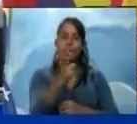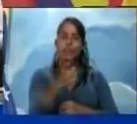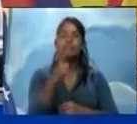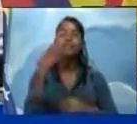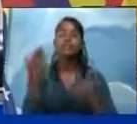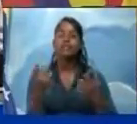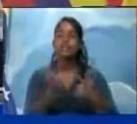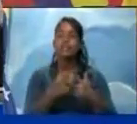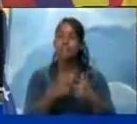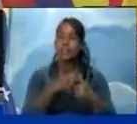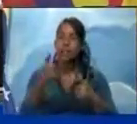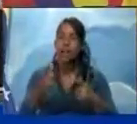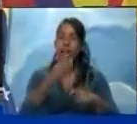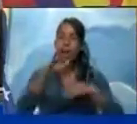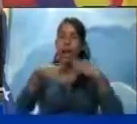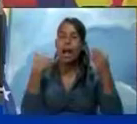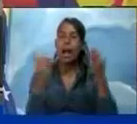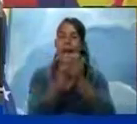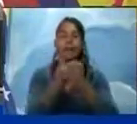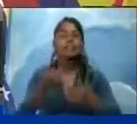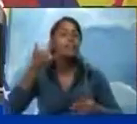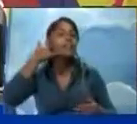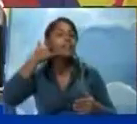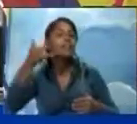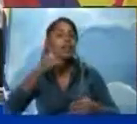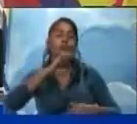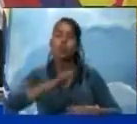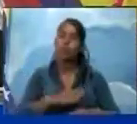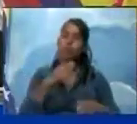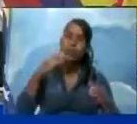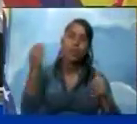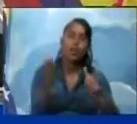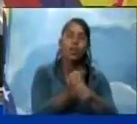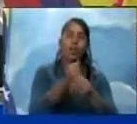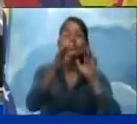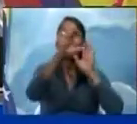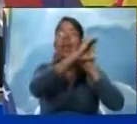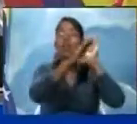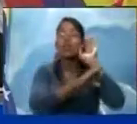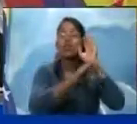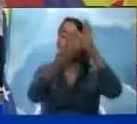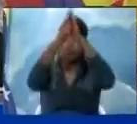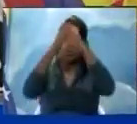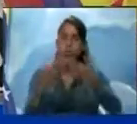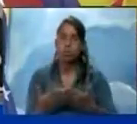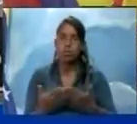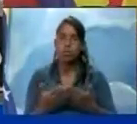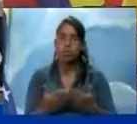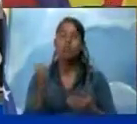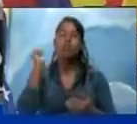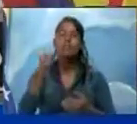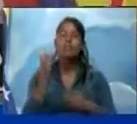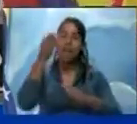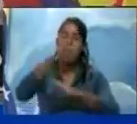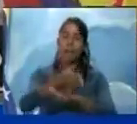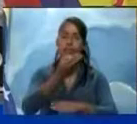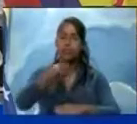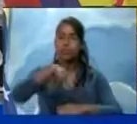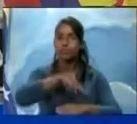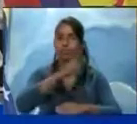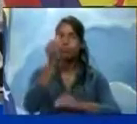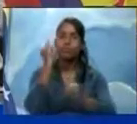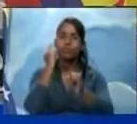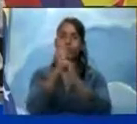www.obraluzdelmundo.org. Hasta en el teléfono puedes encontrar el curso bíblico si entras a nuestro